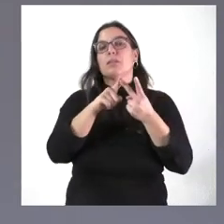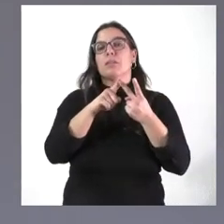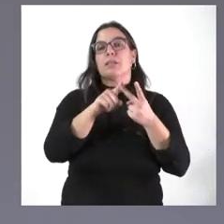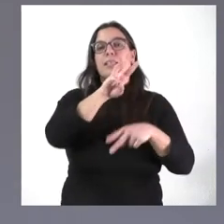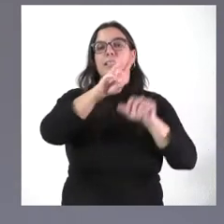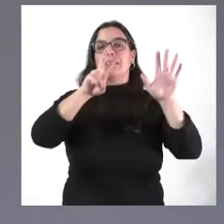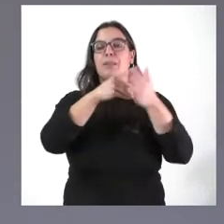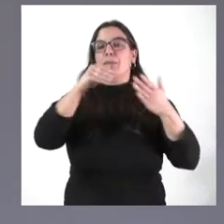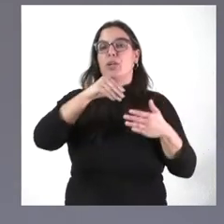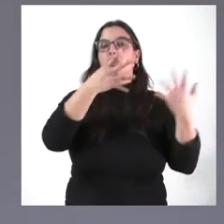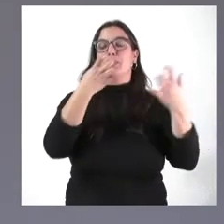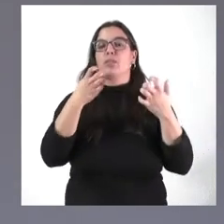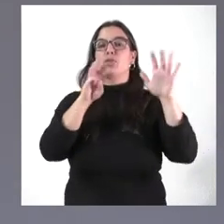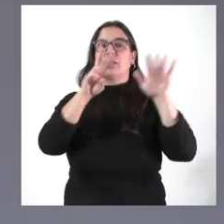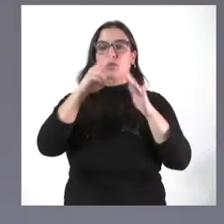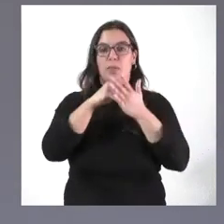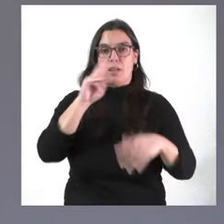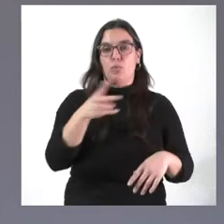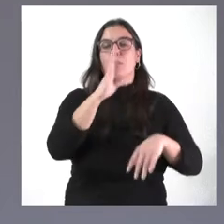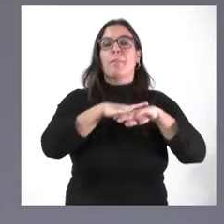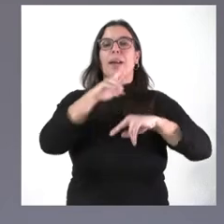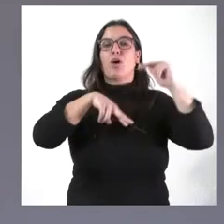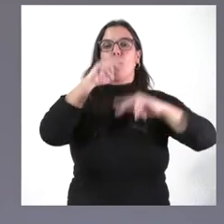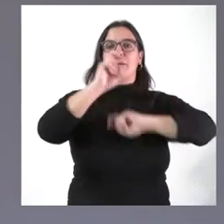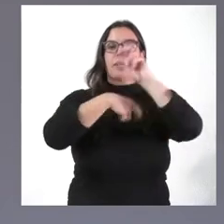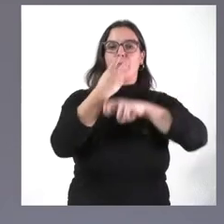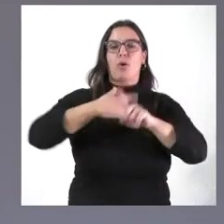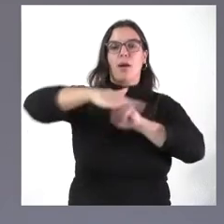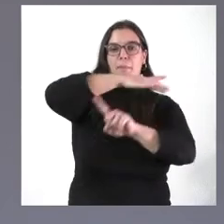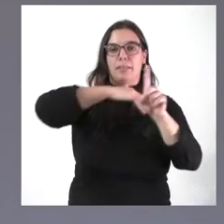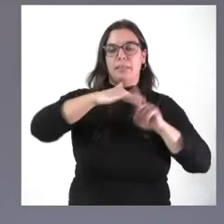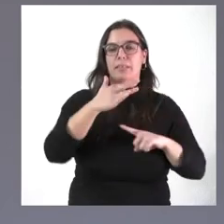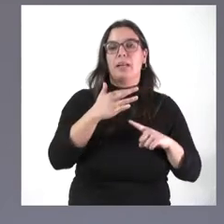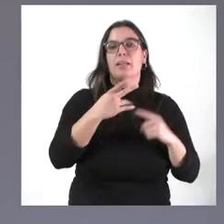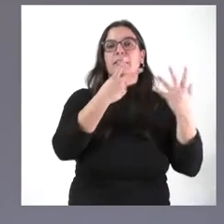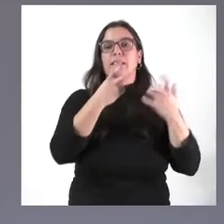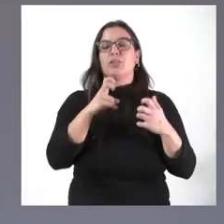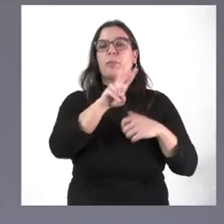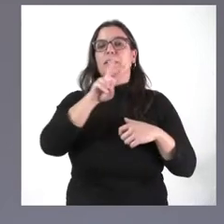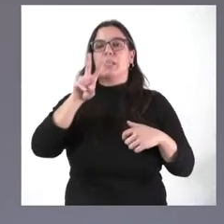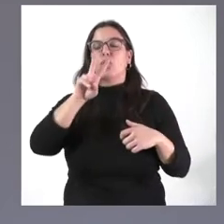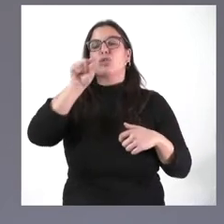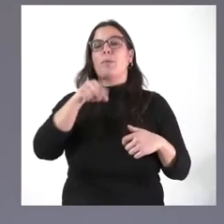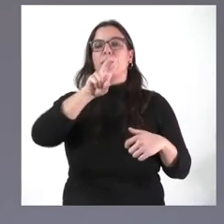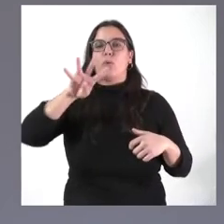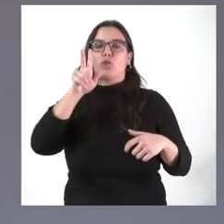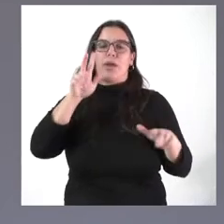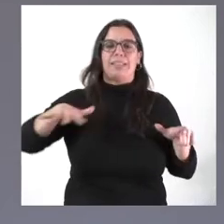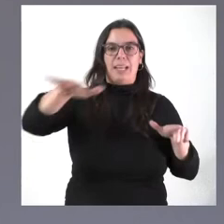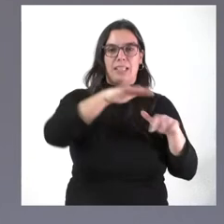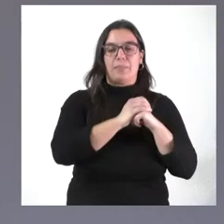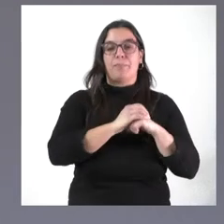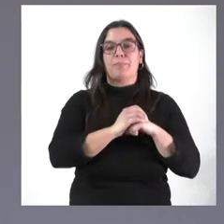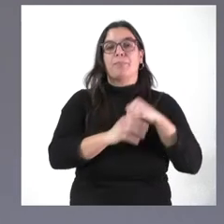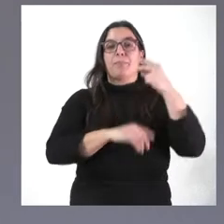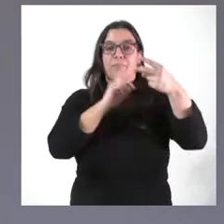que 37 millones 982.000 euros para las obras de restauración Ambiental de 722 con 24 hectáreas la segunda actuación